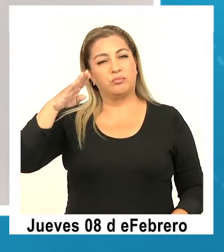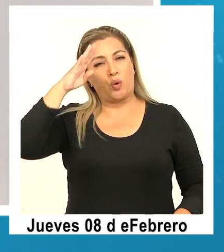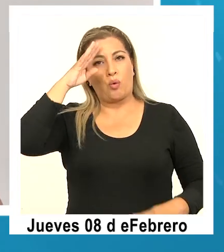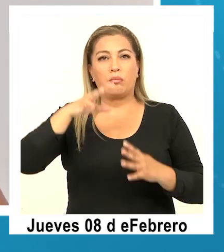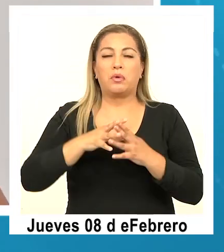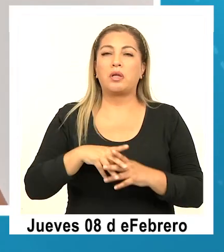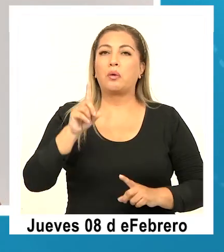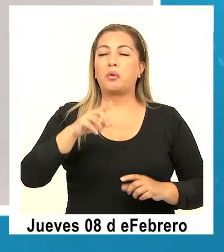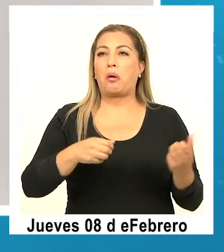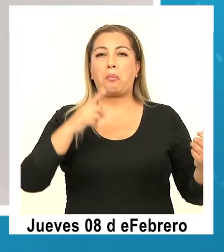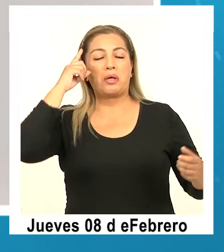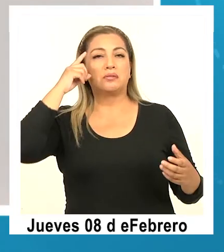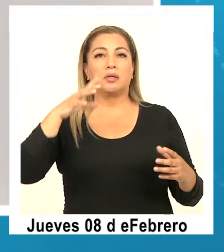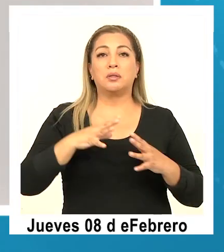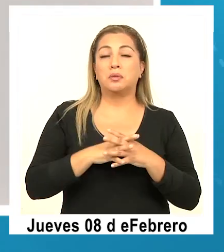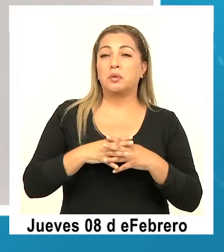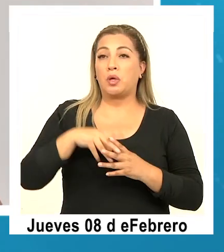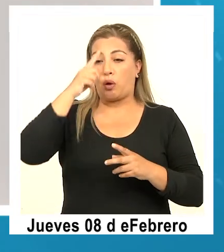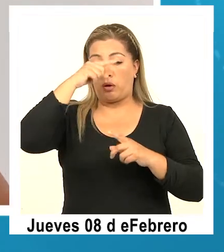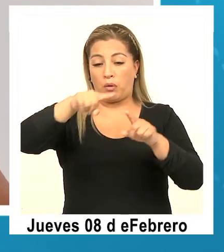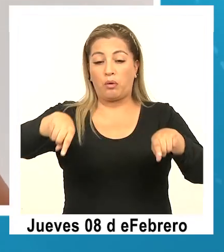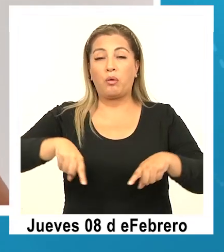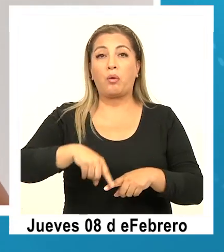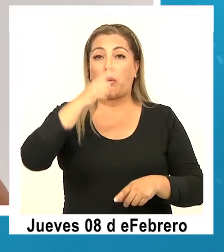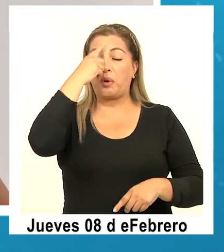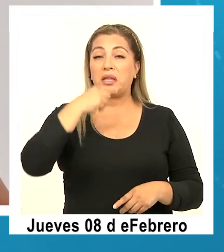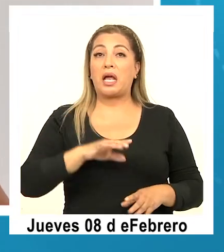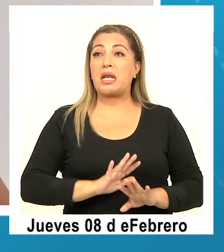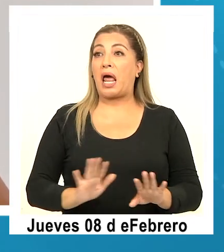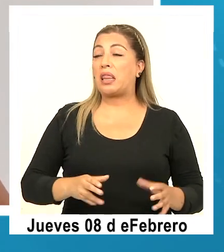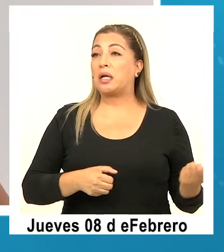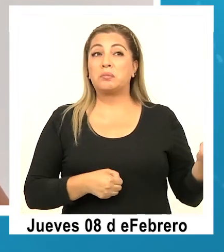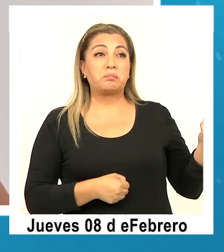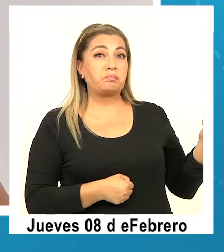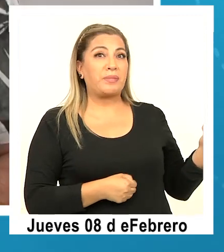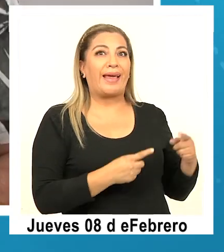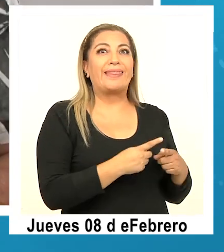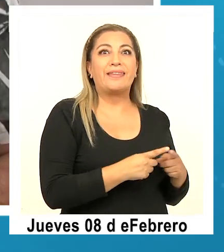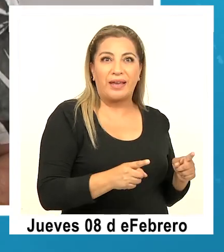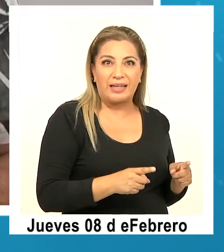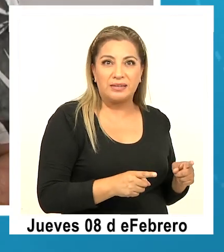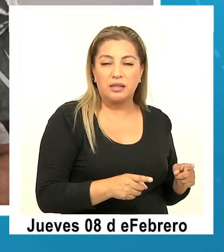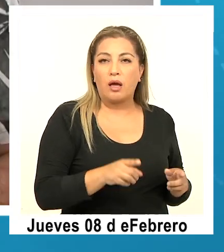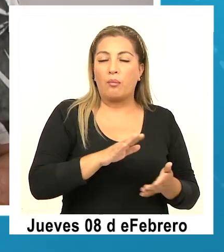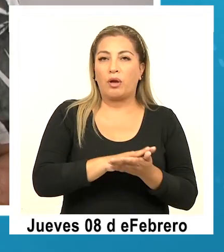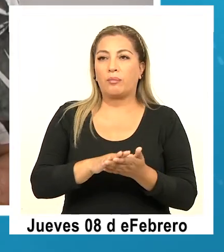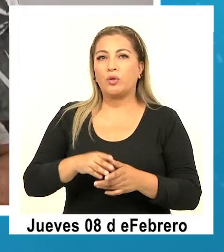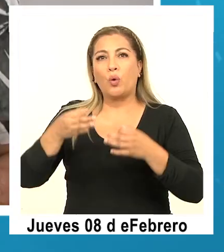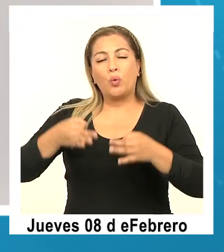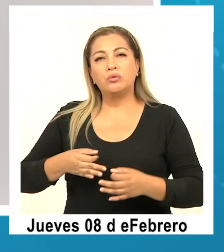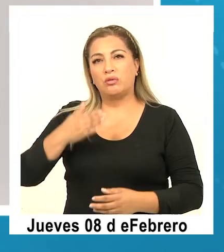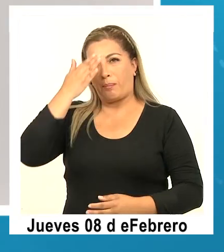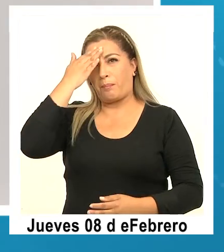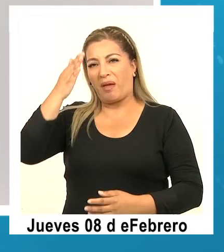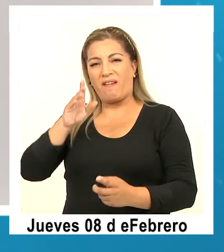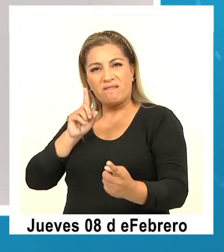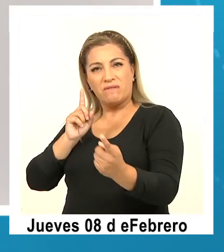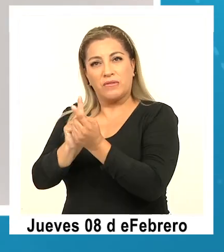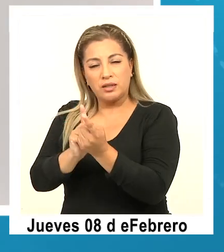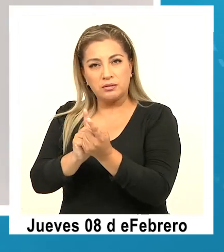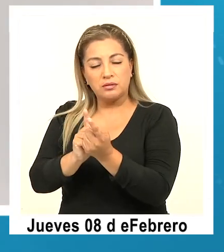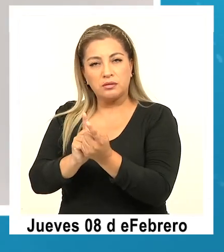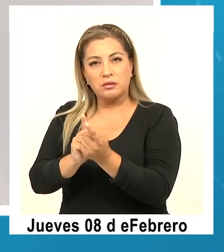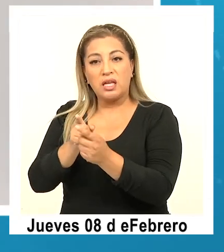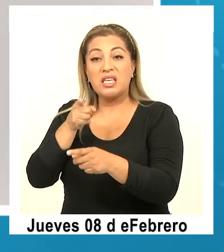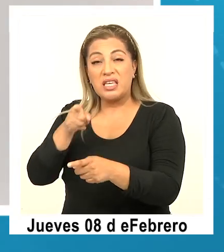está parado el militar en la puerta de un museo con un fusil y no pasa nada, es distinto que si hay un enfrentamiento. Y el militar